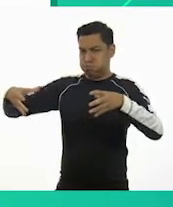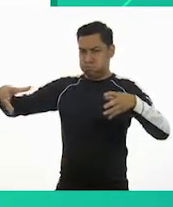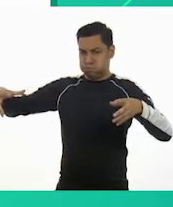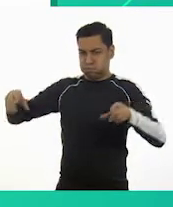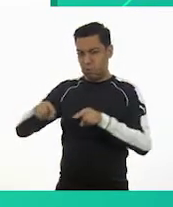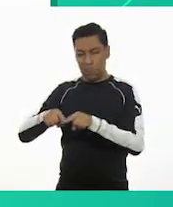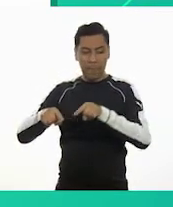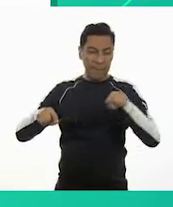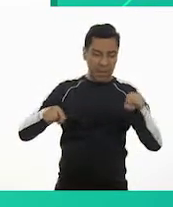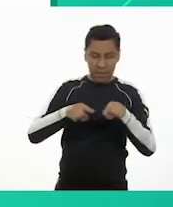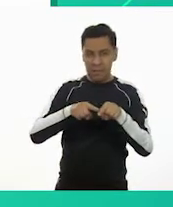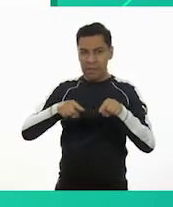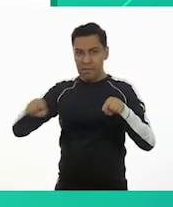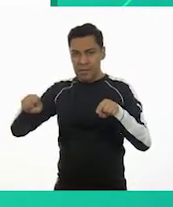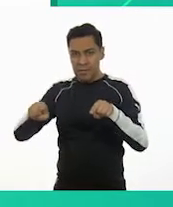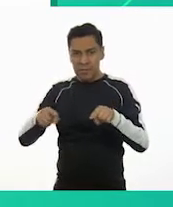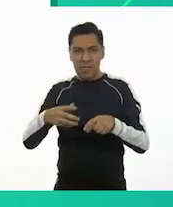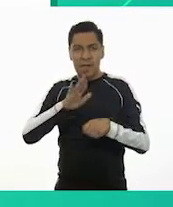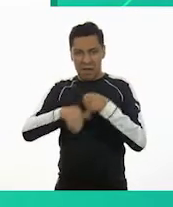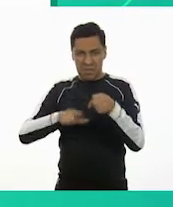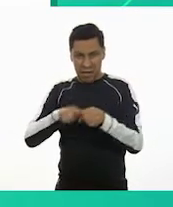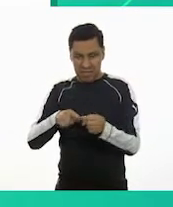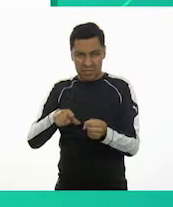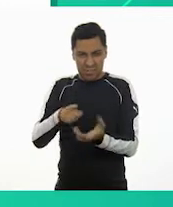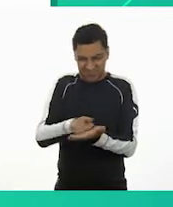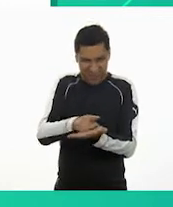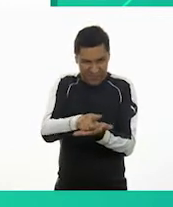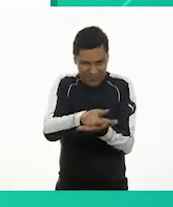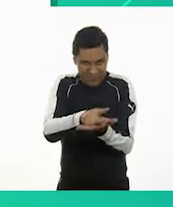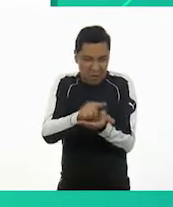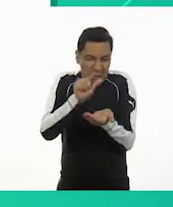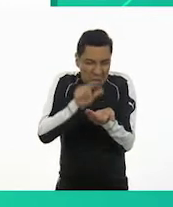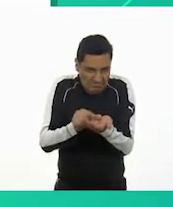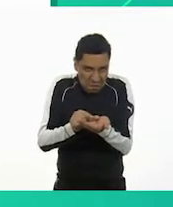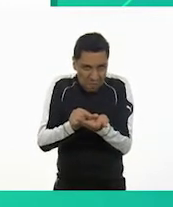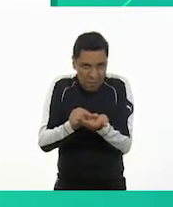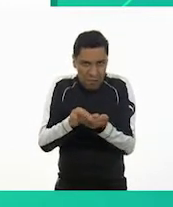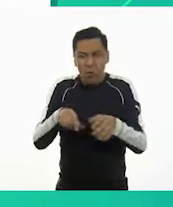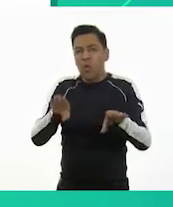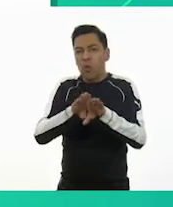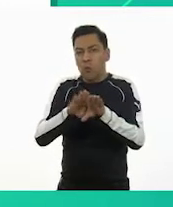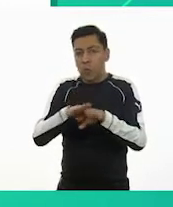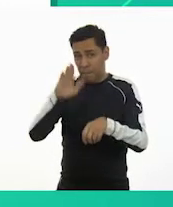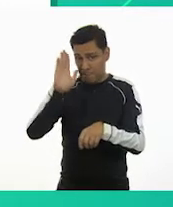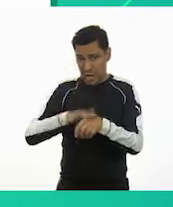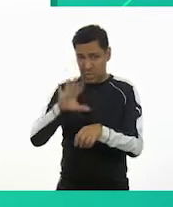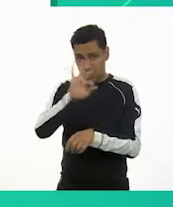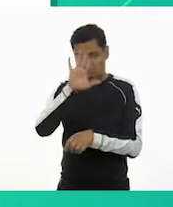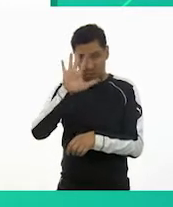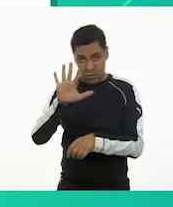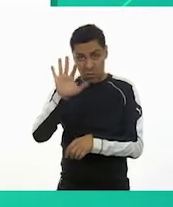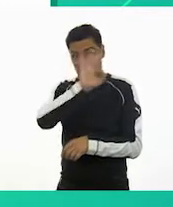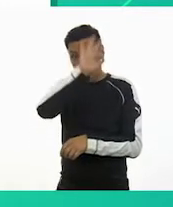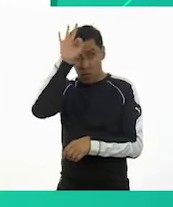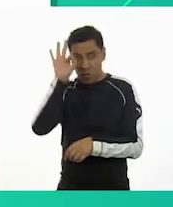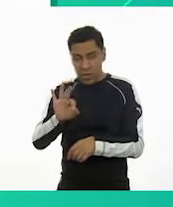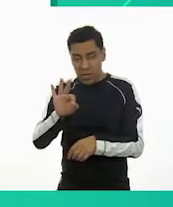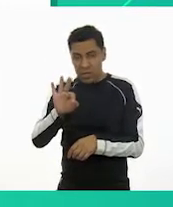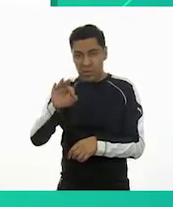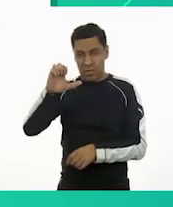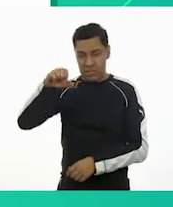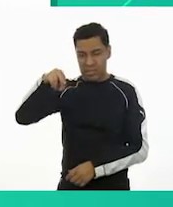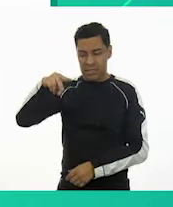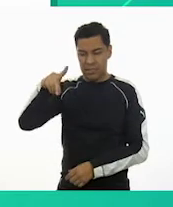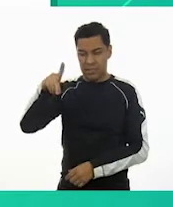entre anfibios y reptiles, donde la mayoría de las especies son pequeñas, más del 45% son